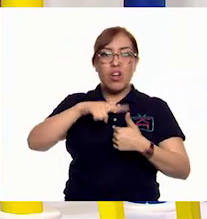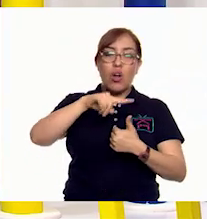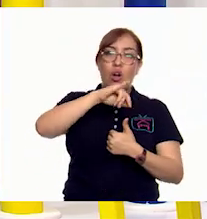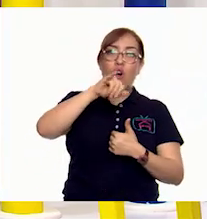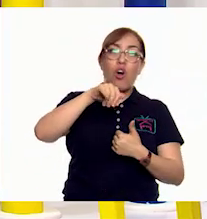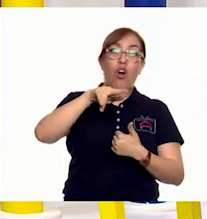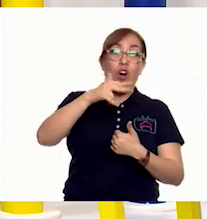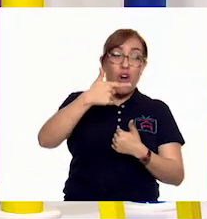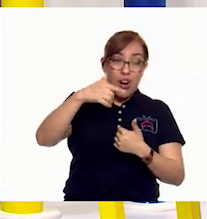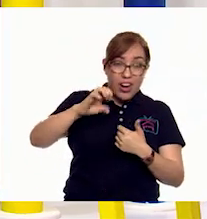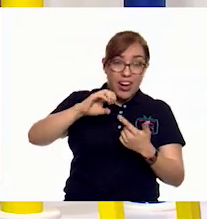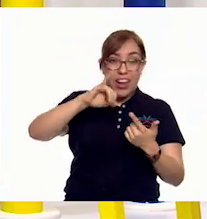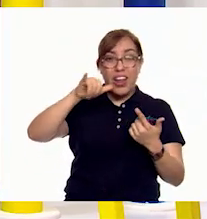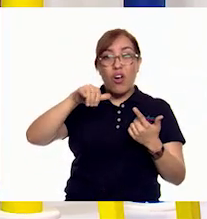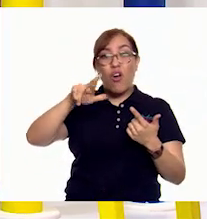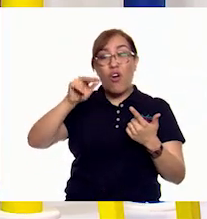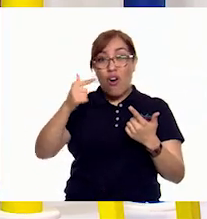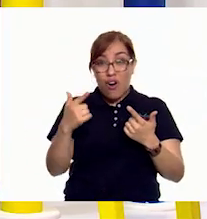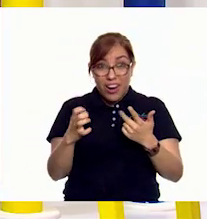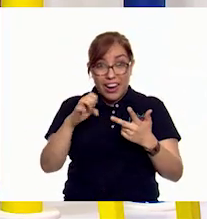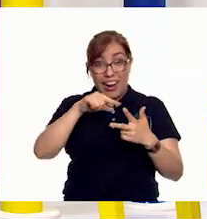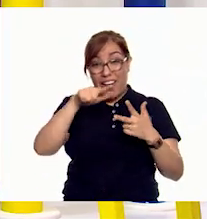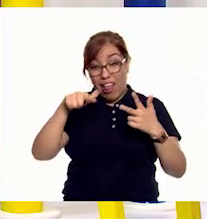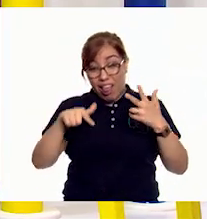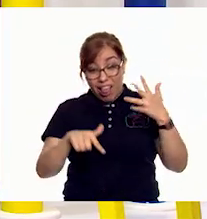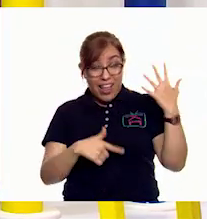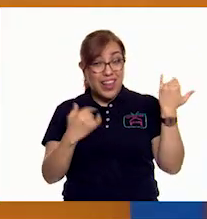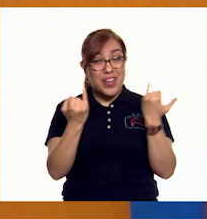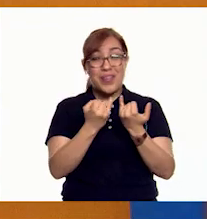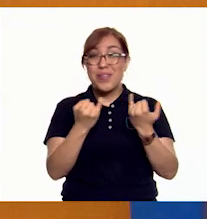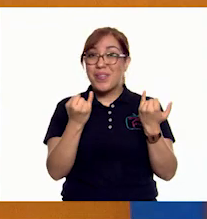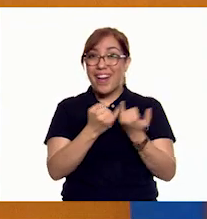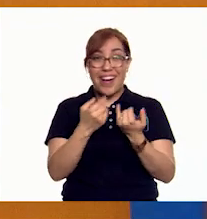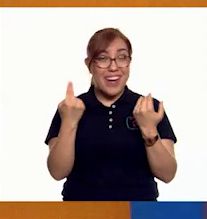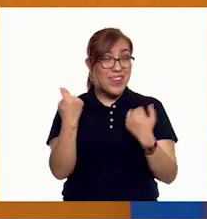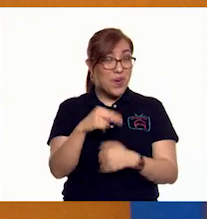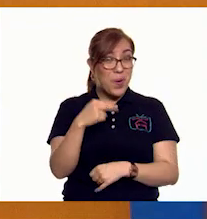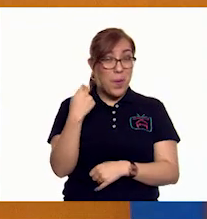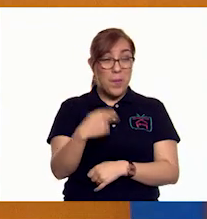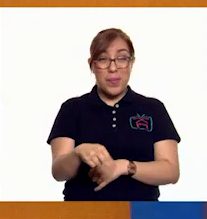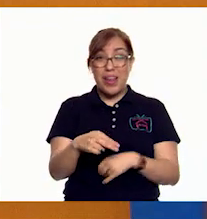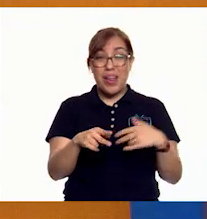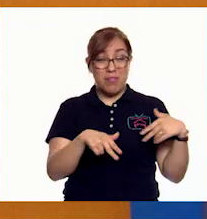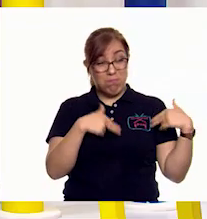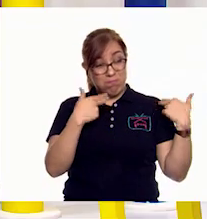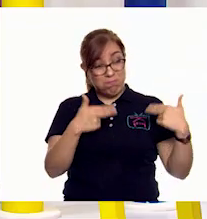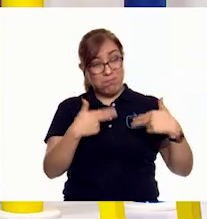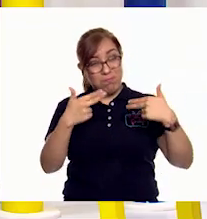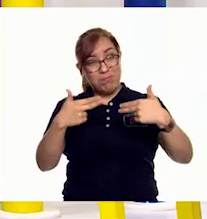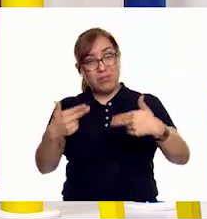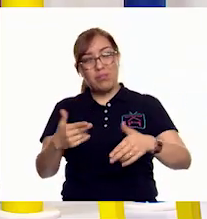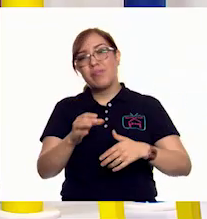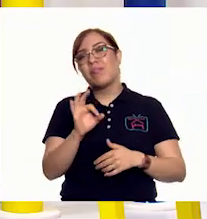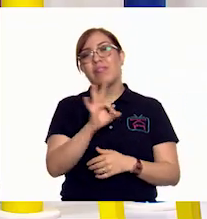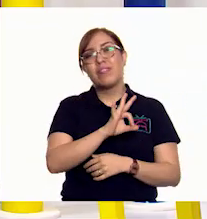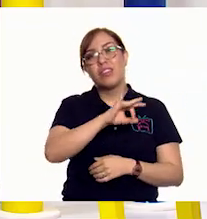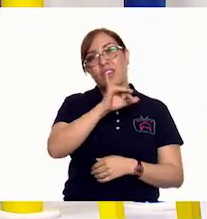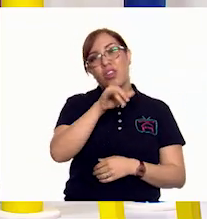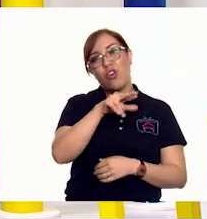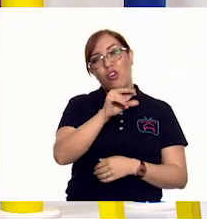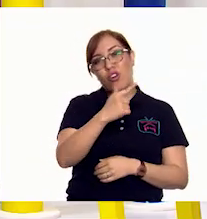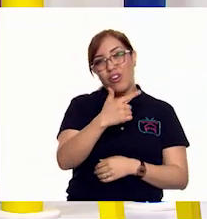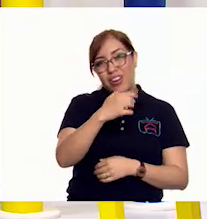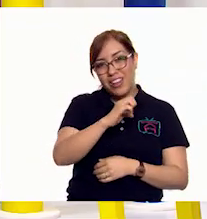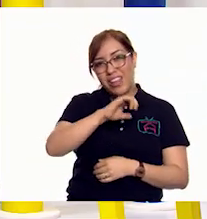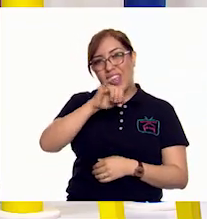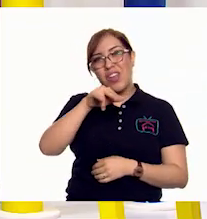sigue es Jorge y el tío Jorge y el hijo Jorge y todos son Jorge, por ejemplo. Tal vez le ponen Jorge Alberto, Jorge